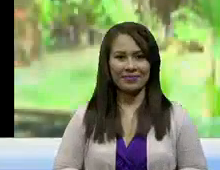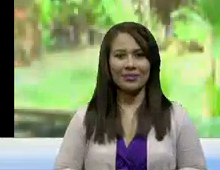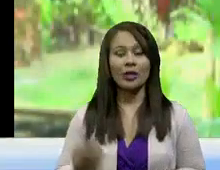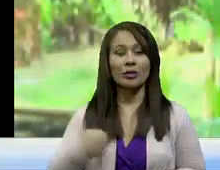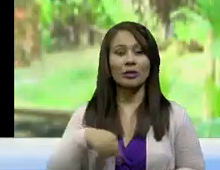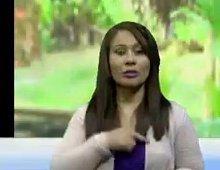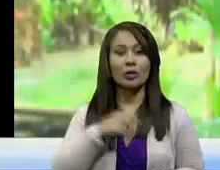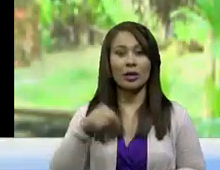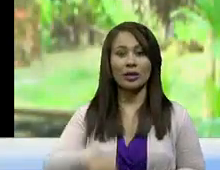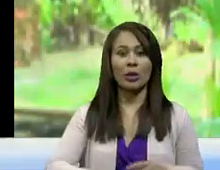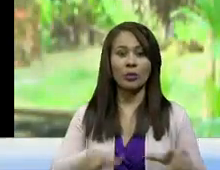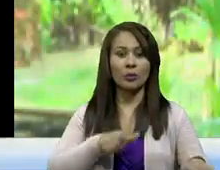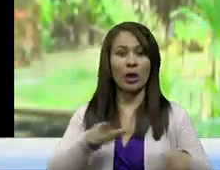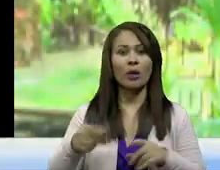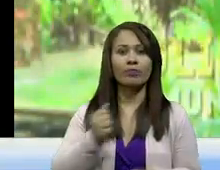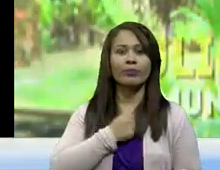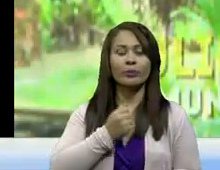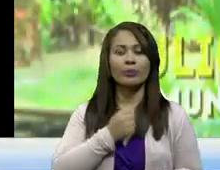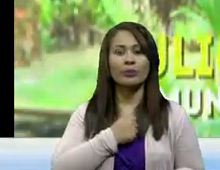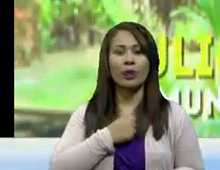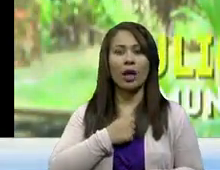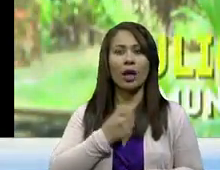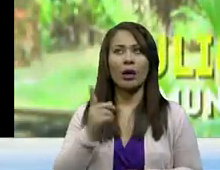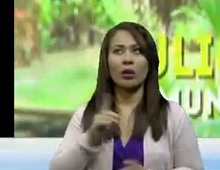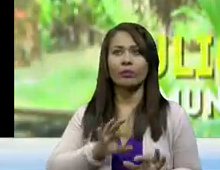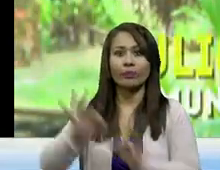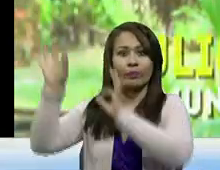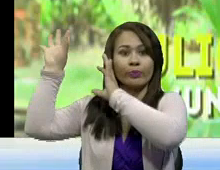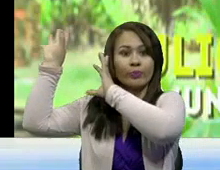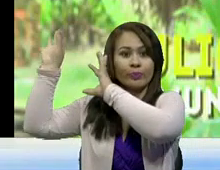Nosotros con el turismo hemos evitado la migración